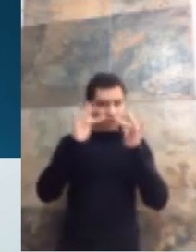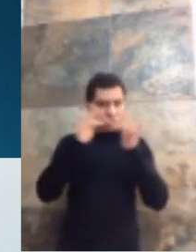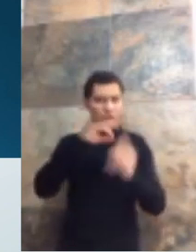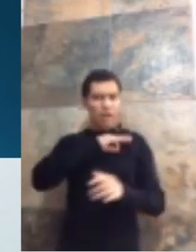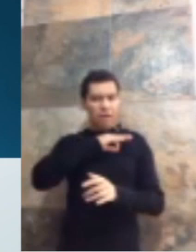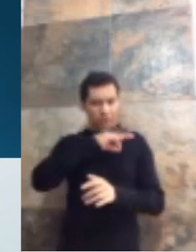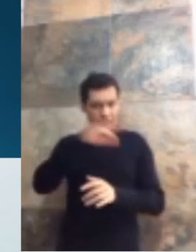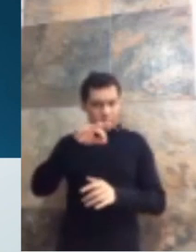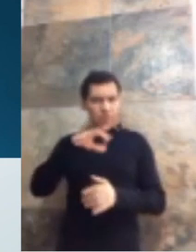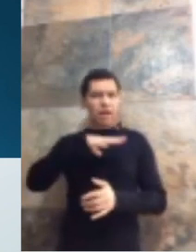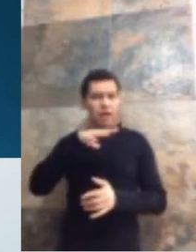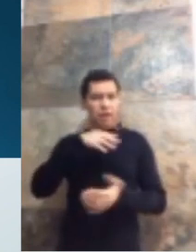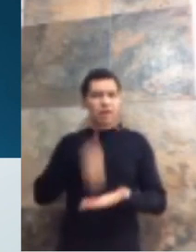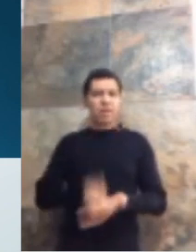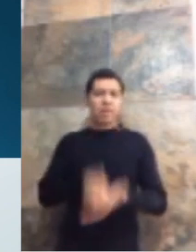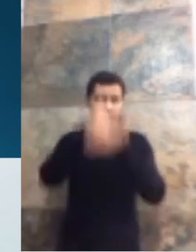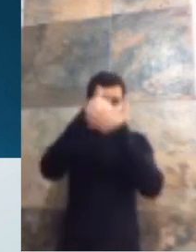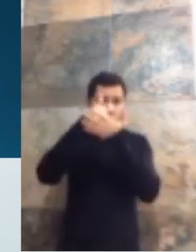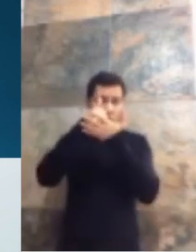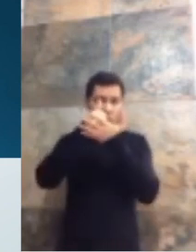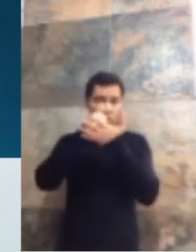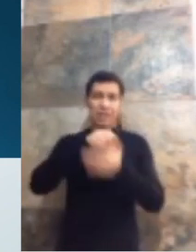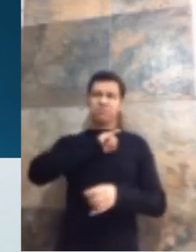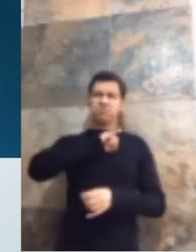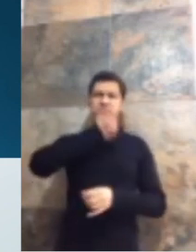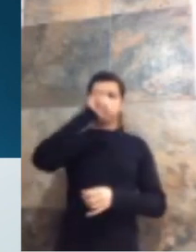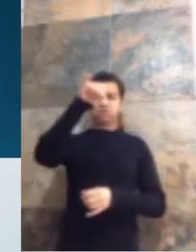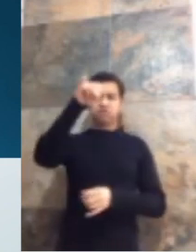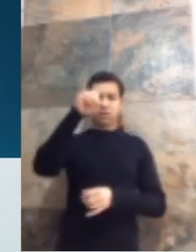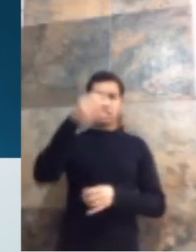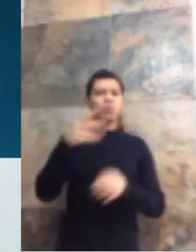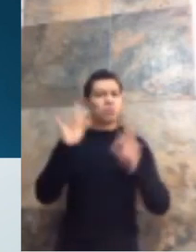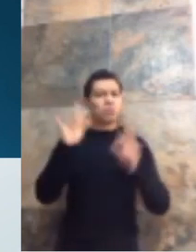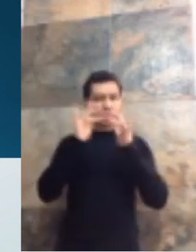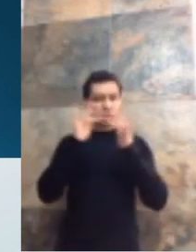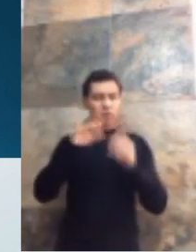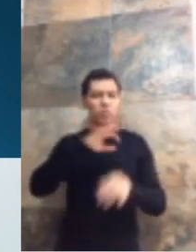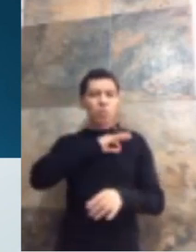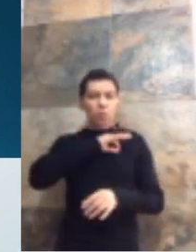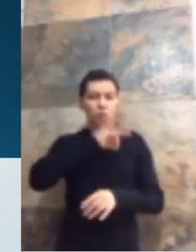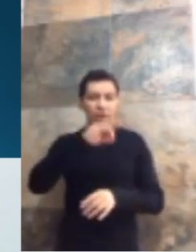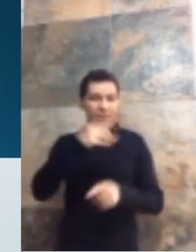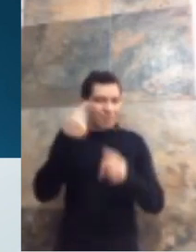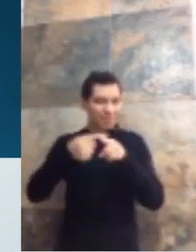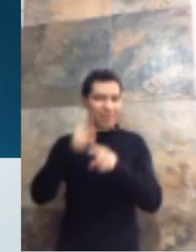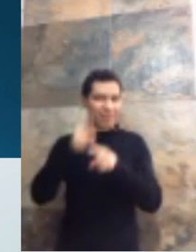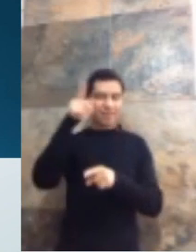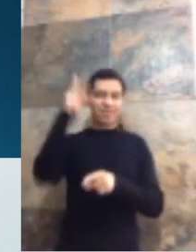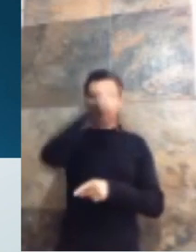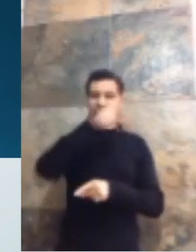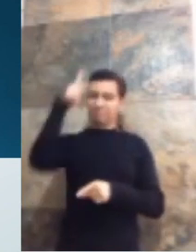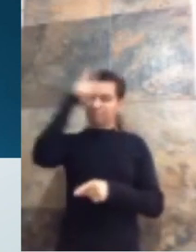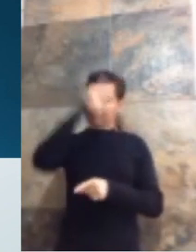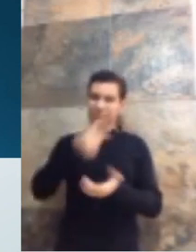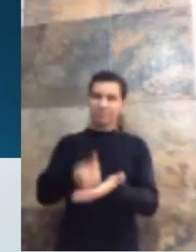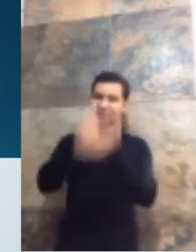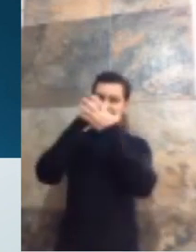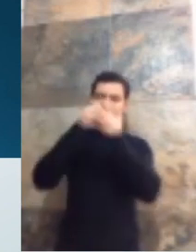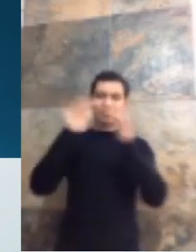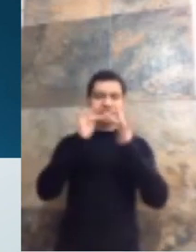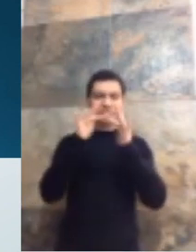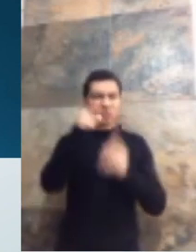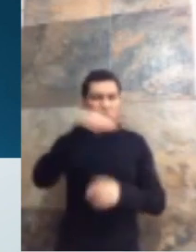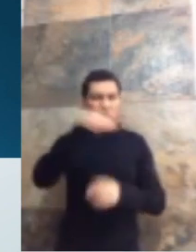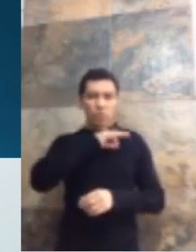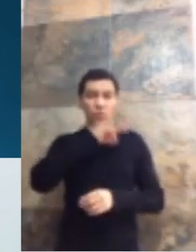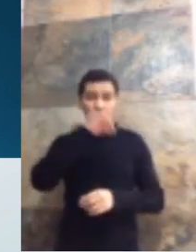responsabilidad de ayudar a distancia tienen que tener la capacidad de escucha y la provisión de alternativas, pero algo muy importante